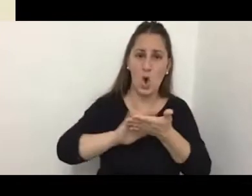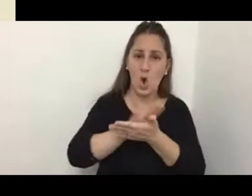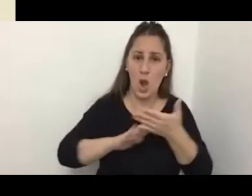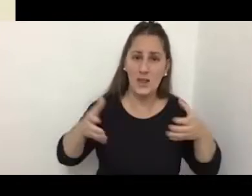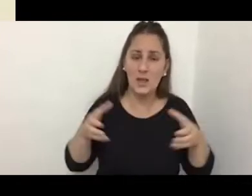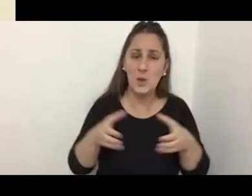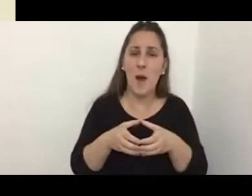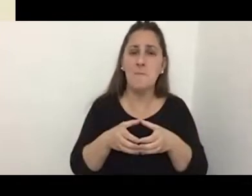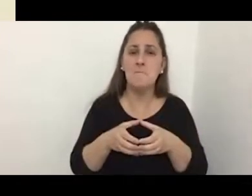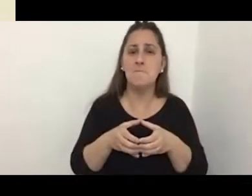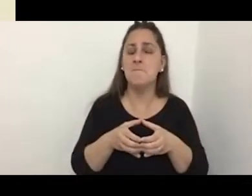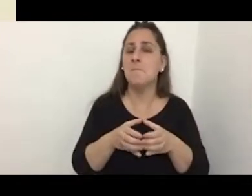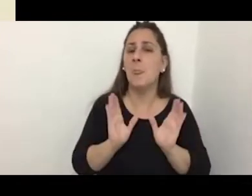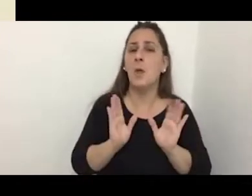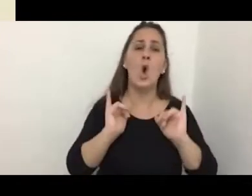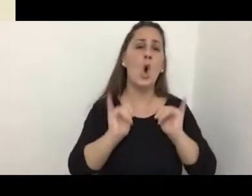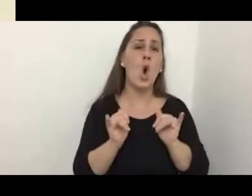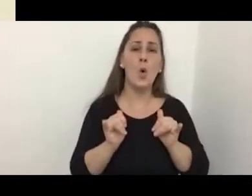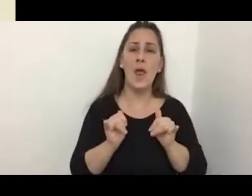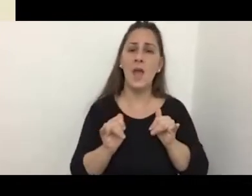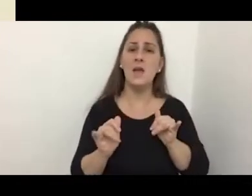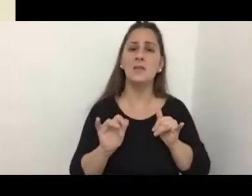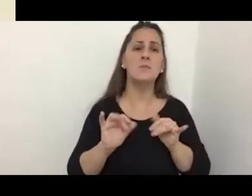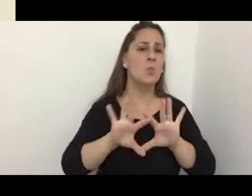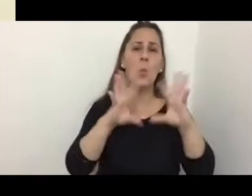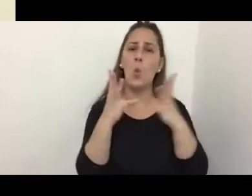De la misma forma, los jóvenes, ¿cómo se incorporan los jóvenes?